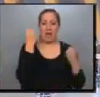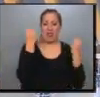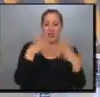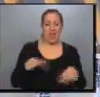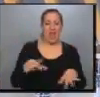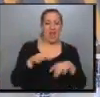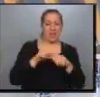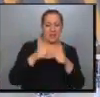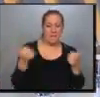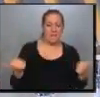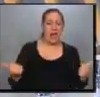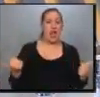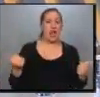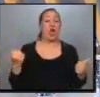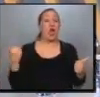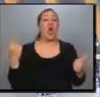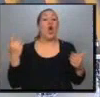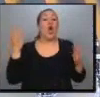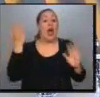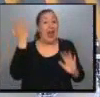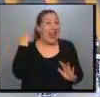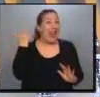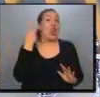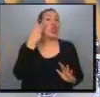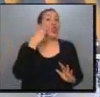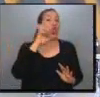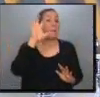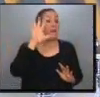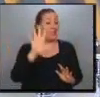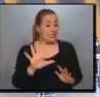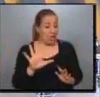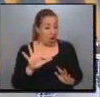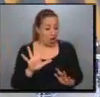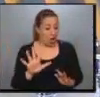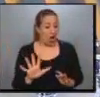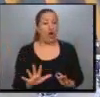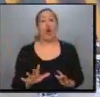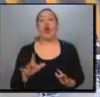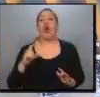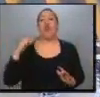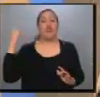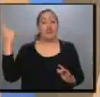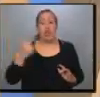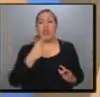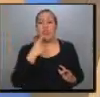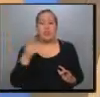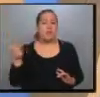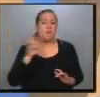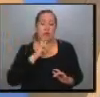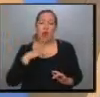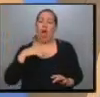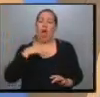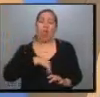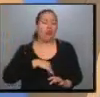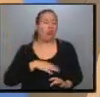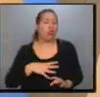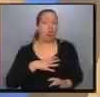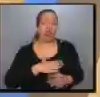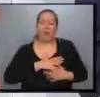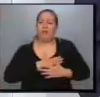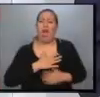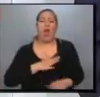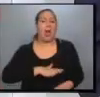que él la iba a dejar. Sí, y dicen todos, en el 2005, dicen todos que siempre siguió enamorada de él. Por eso te digo, la